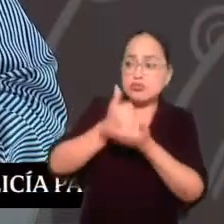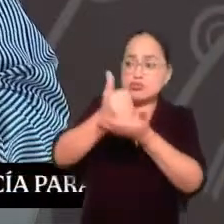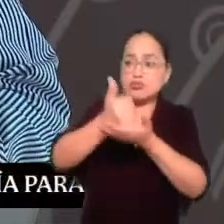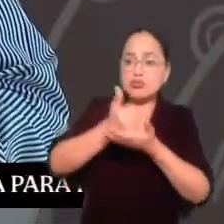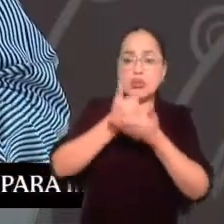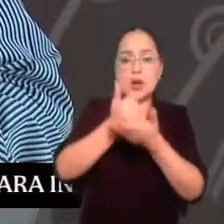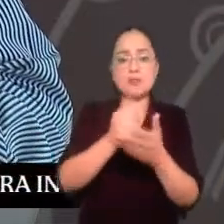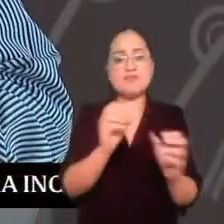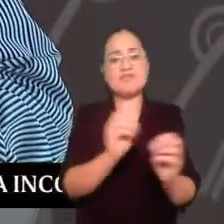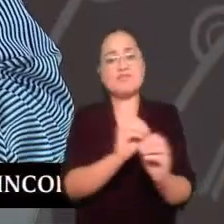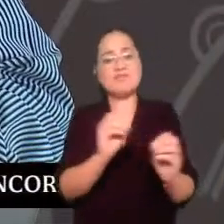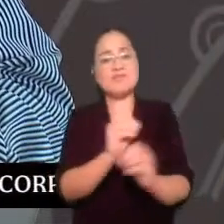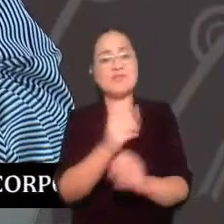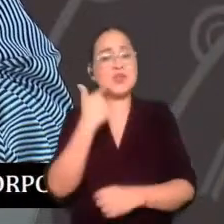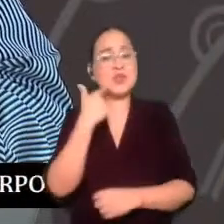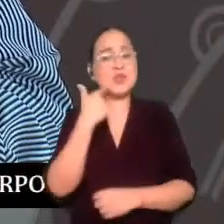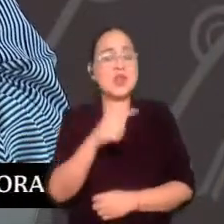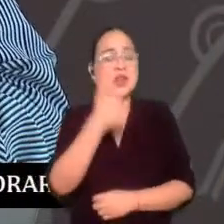Cada corporación